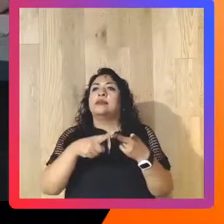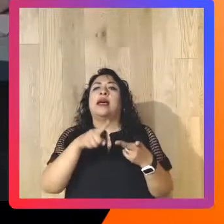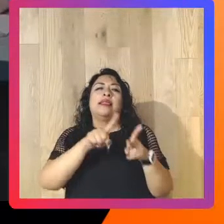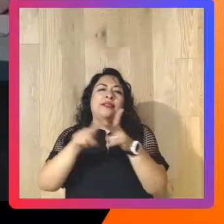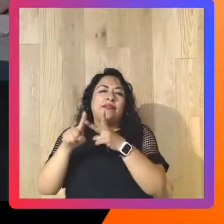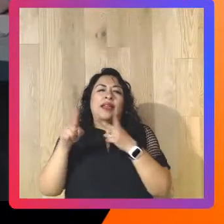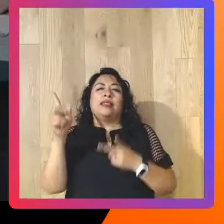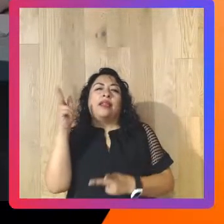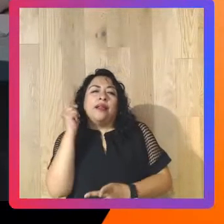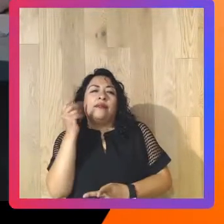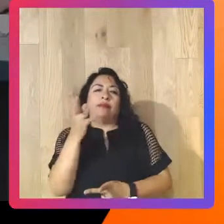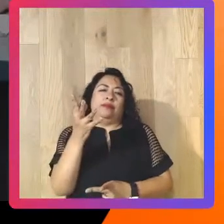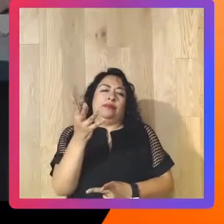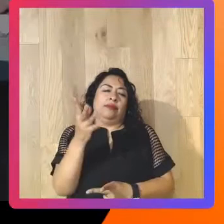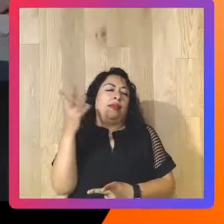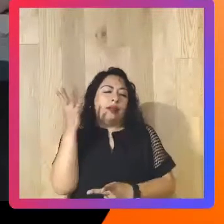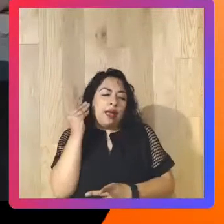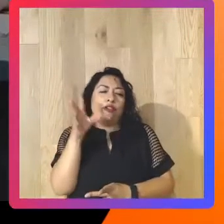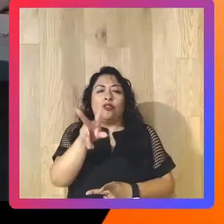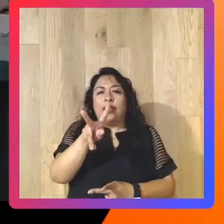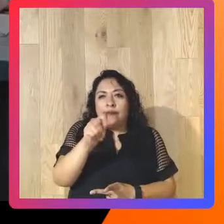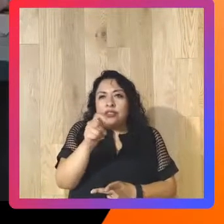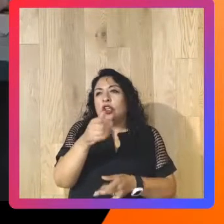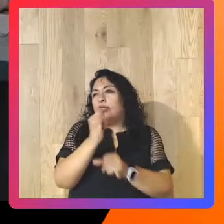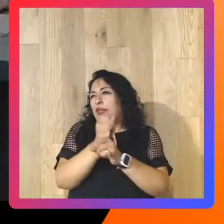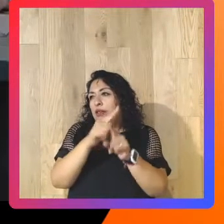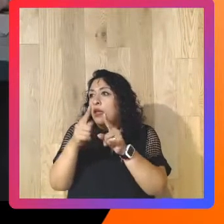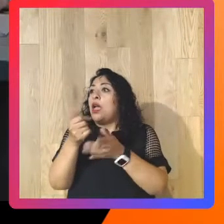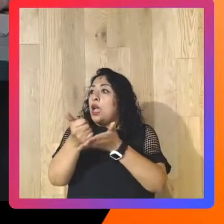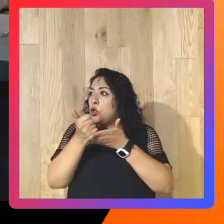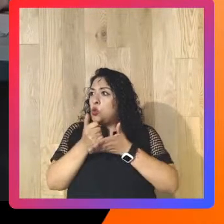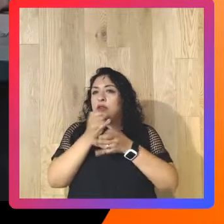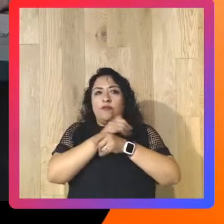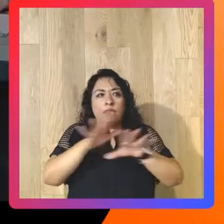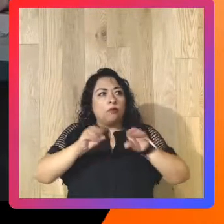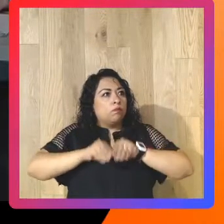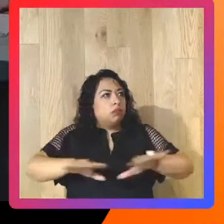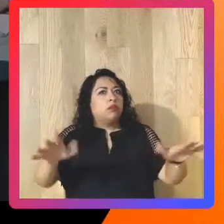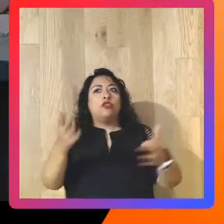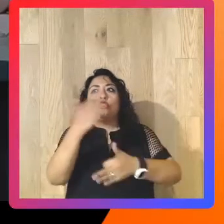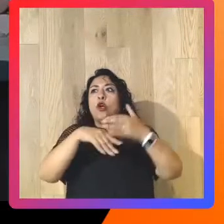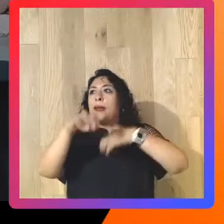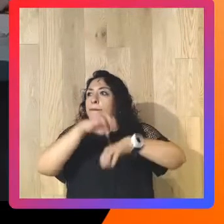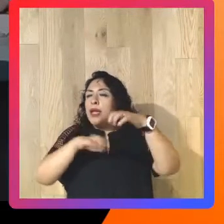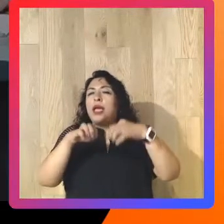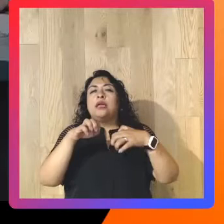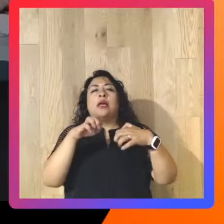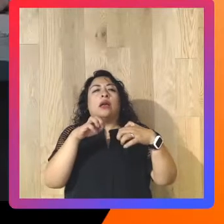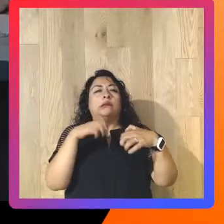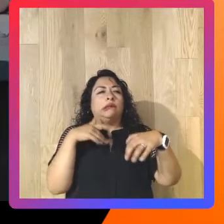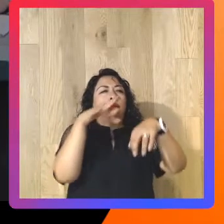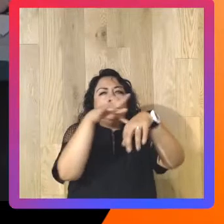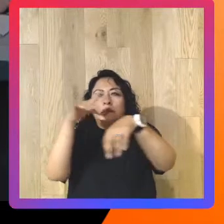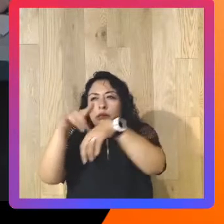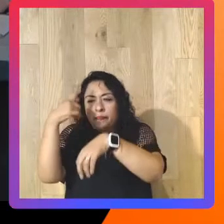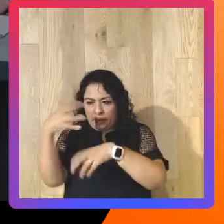de comunicación que nos van a ayudar a extender nuestra invitación a todas las empresas, a tocar sus corazones para que se sumen a esta